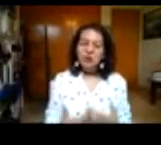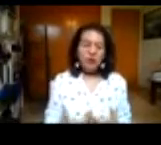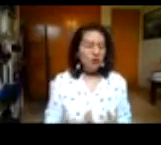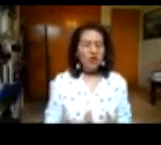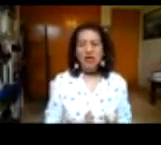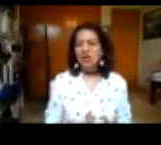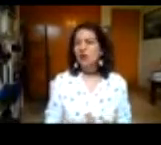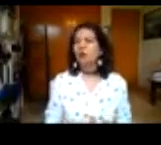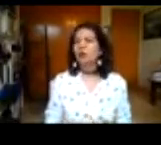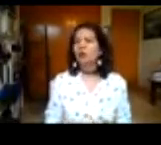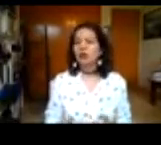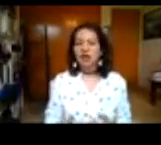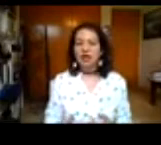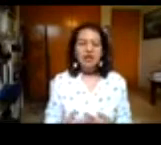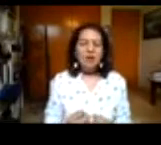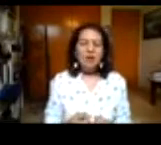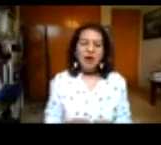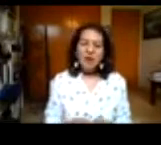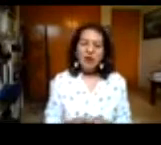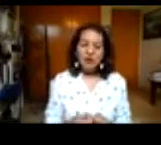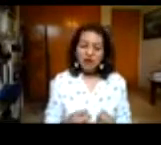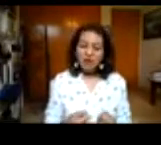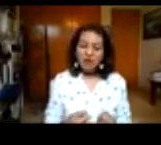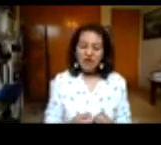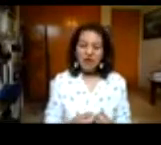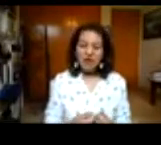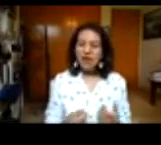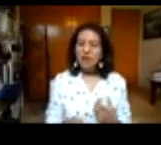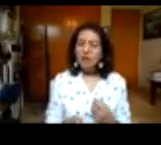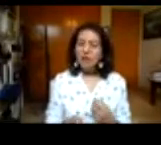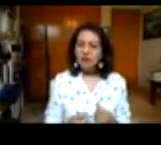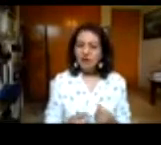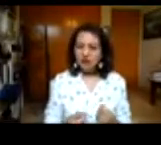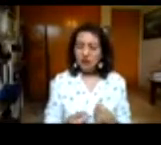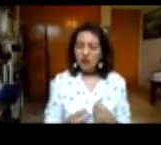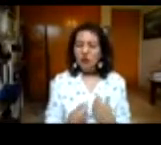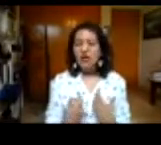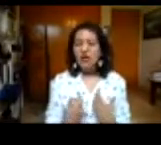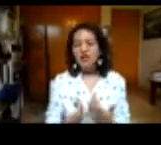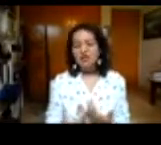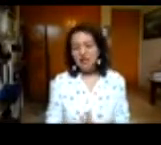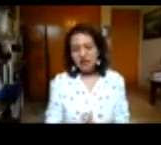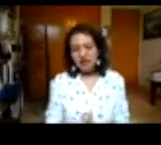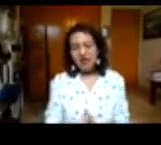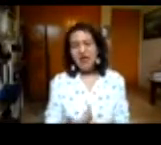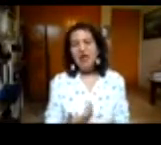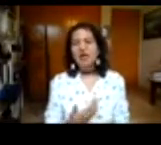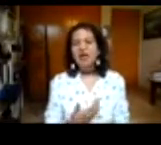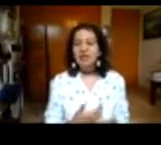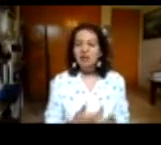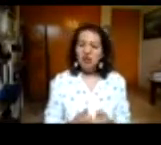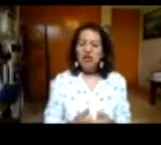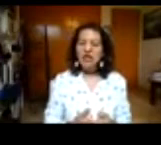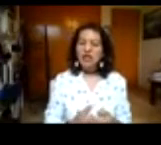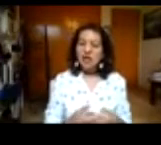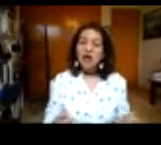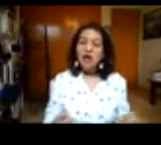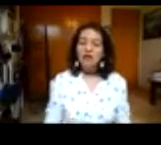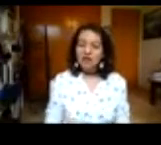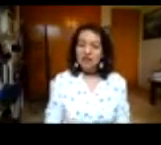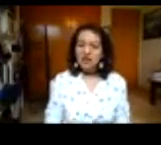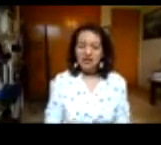una muy buena área de oportunidad para poder también el Parlamento Abierto fortalecer la legitimidad